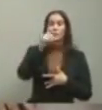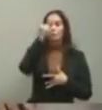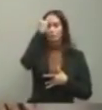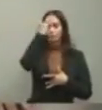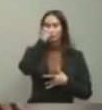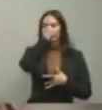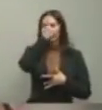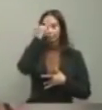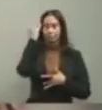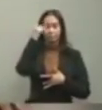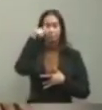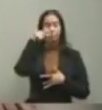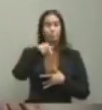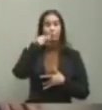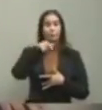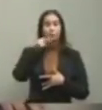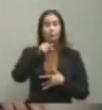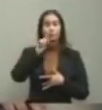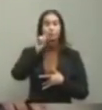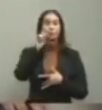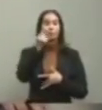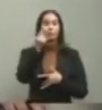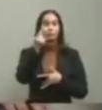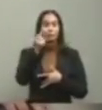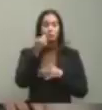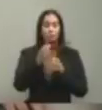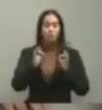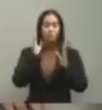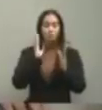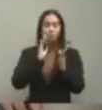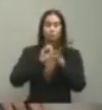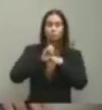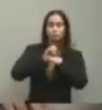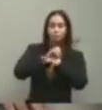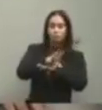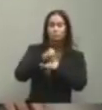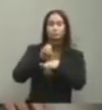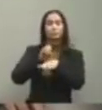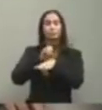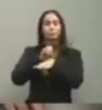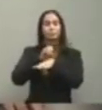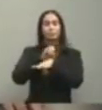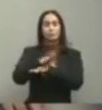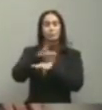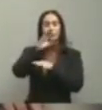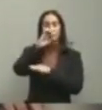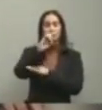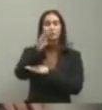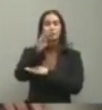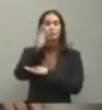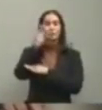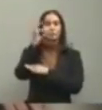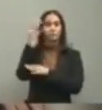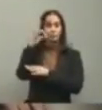que se ha convertido en uno de los focos importantes de transmisión del hobby 19